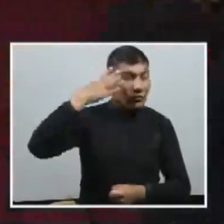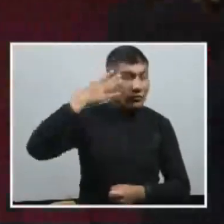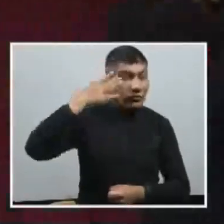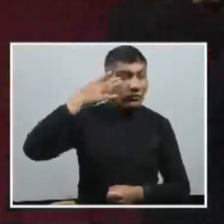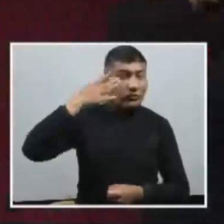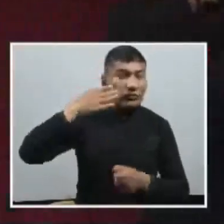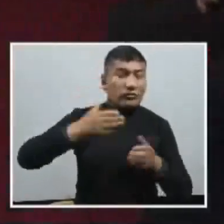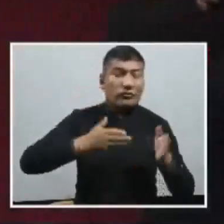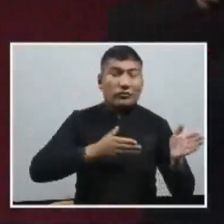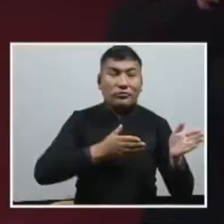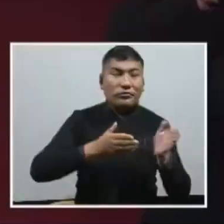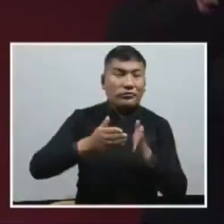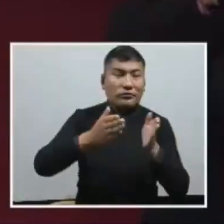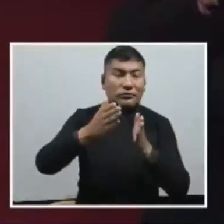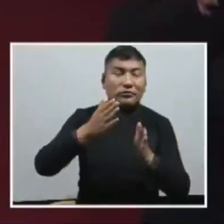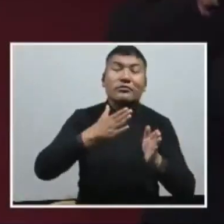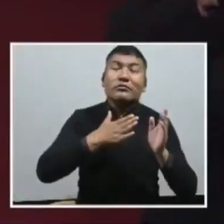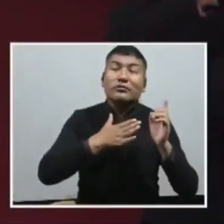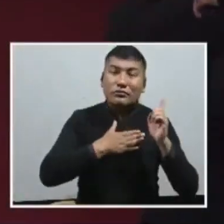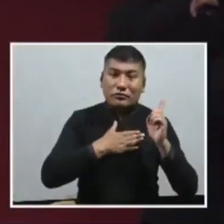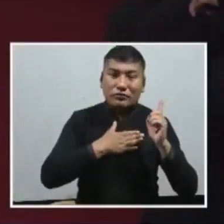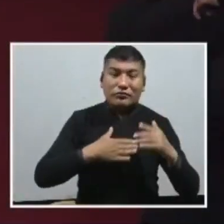el camino de mi vida.